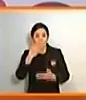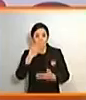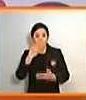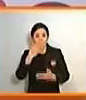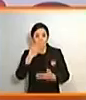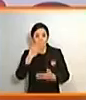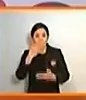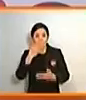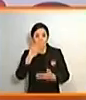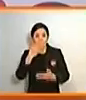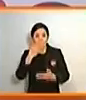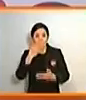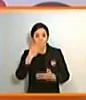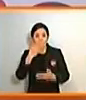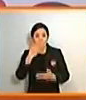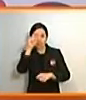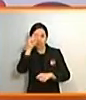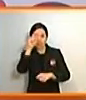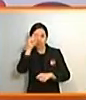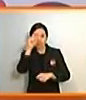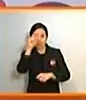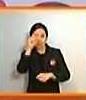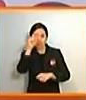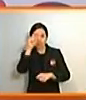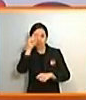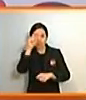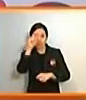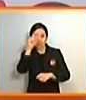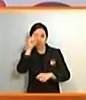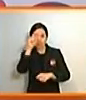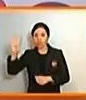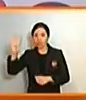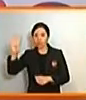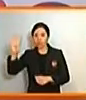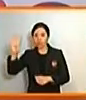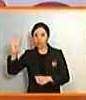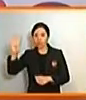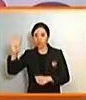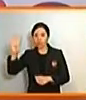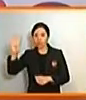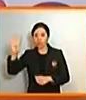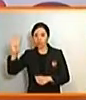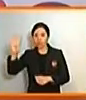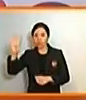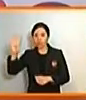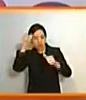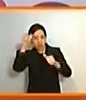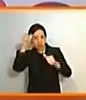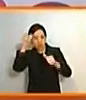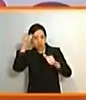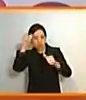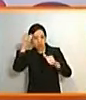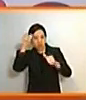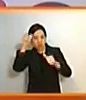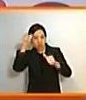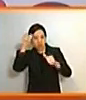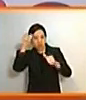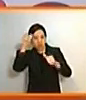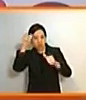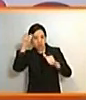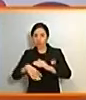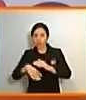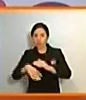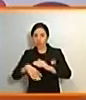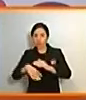días a todos, son las 11 en punto de hoy, es 24 de agosto. Iniciamos esta mañana recordándoles que cada día, todos los